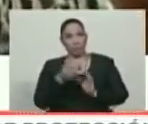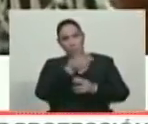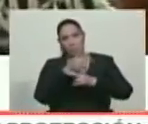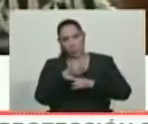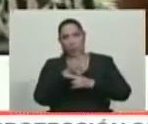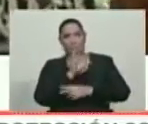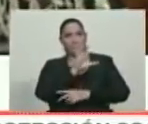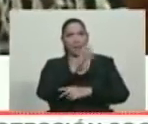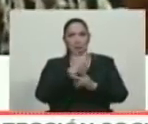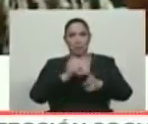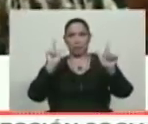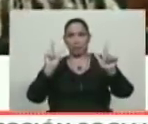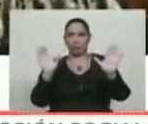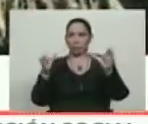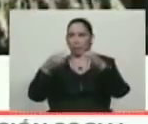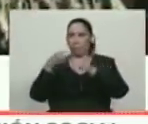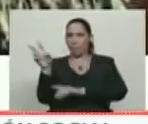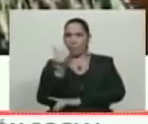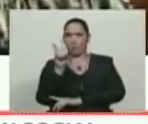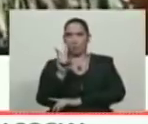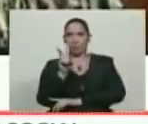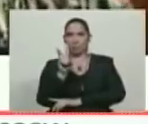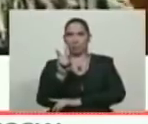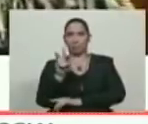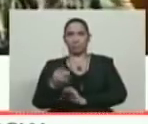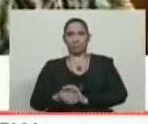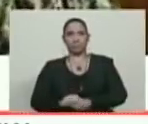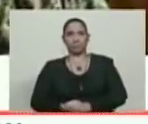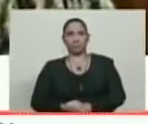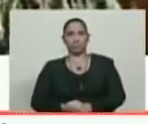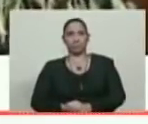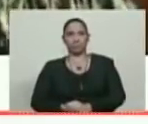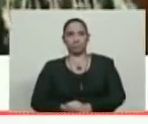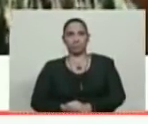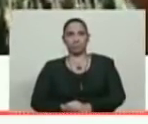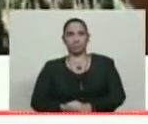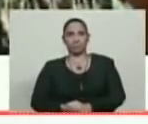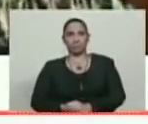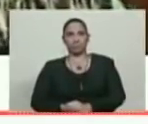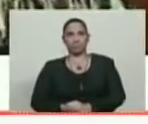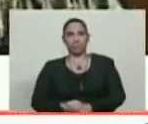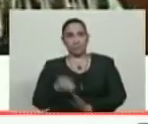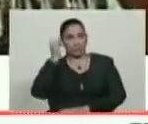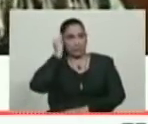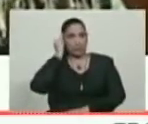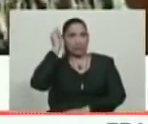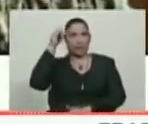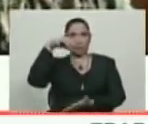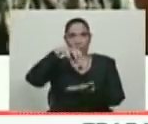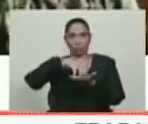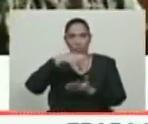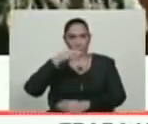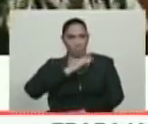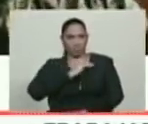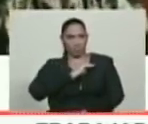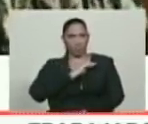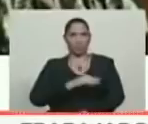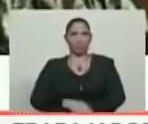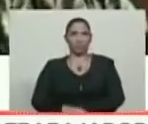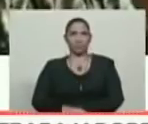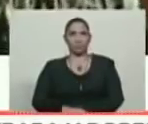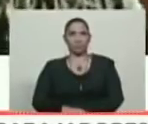libre. Comando por Venezuela. Garván Andrade, ¿dónde es? De Yaracuy, mi comandante en jefe. ¿Y qué día